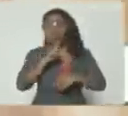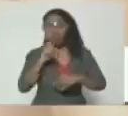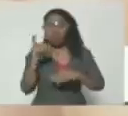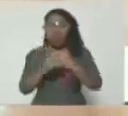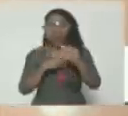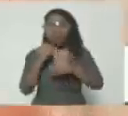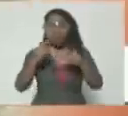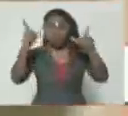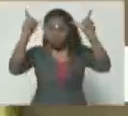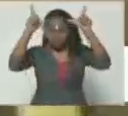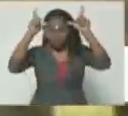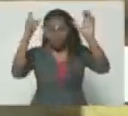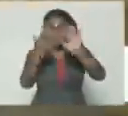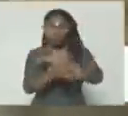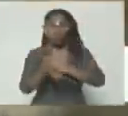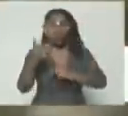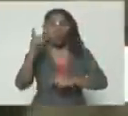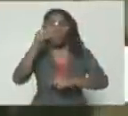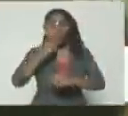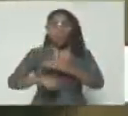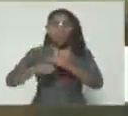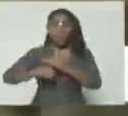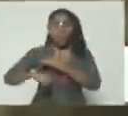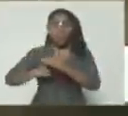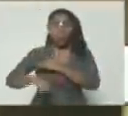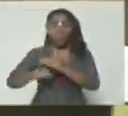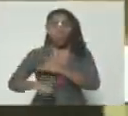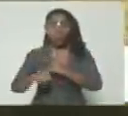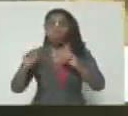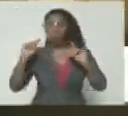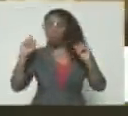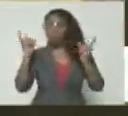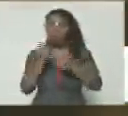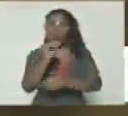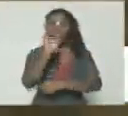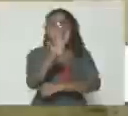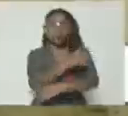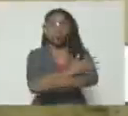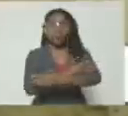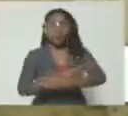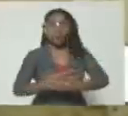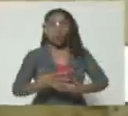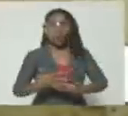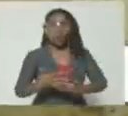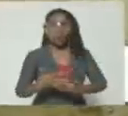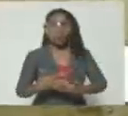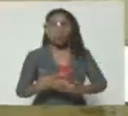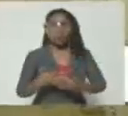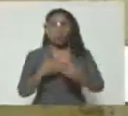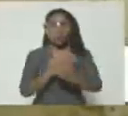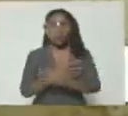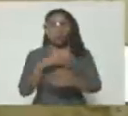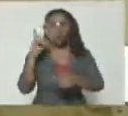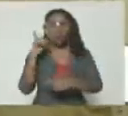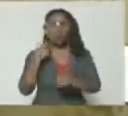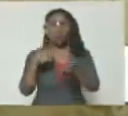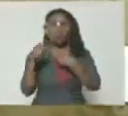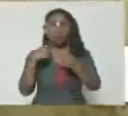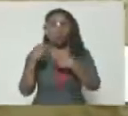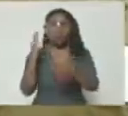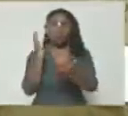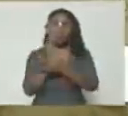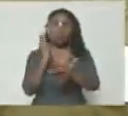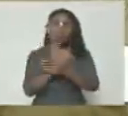y paren mautas. En torno a 4 millones que se ofertan